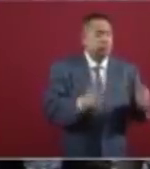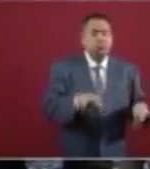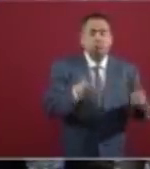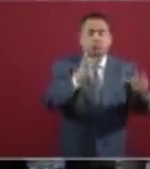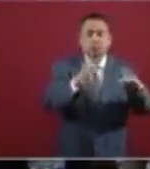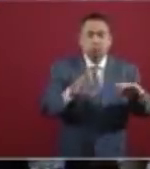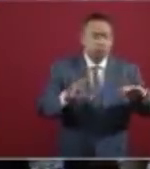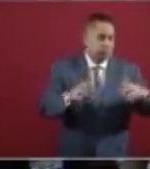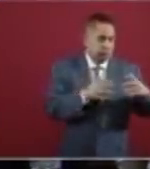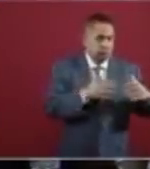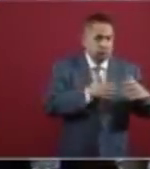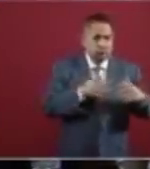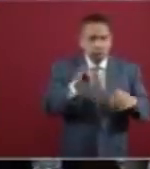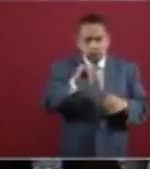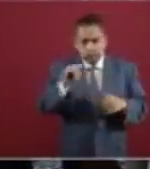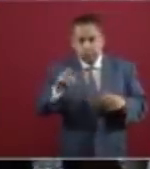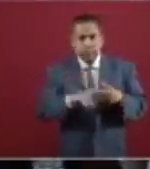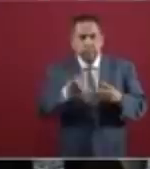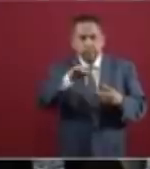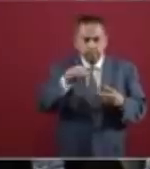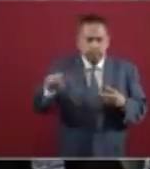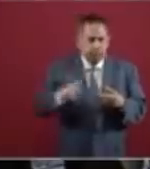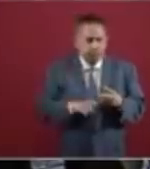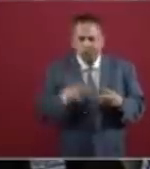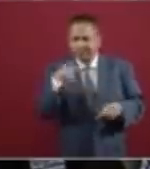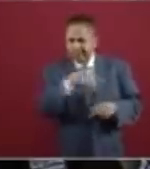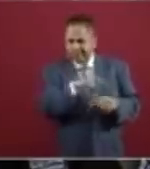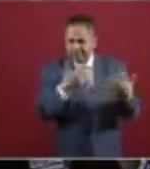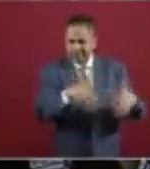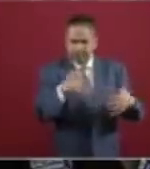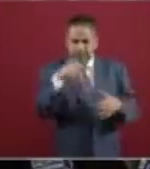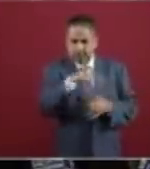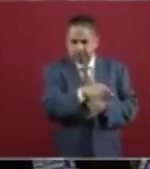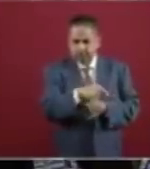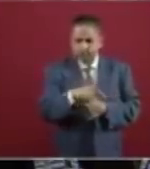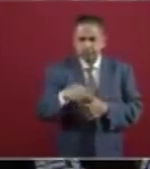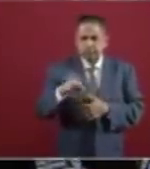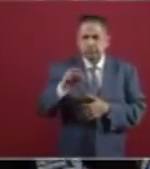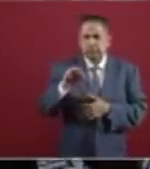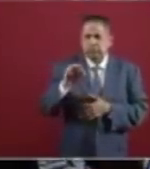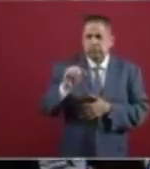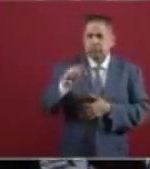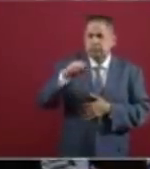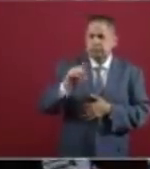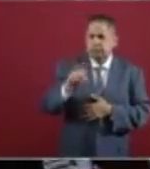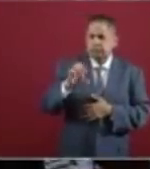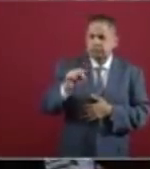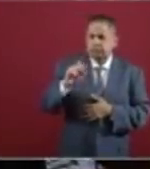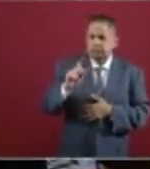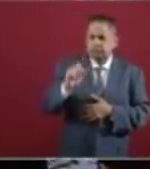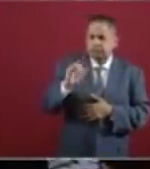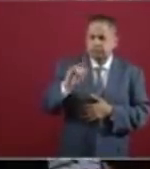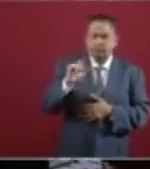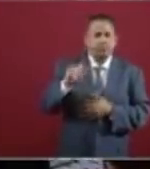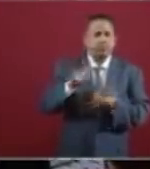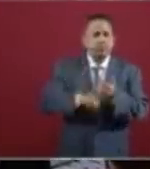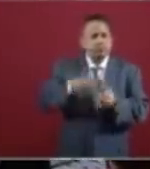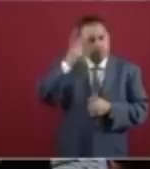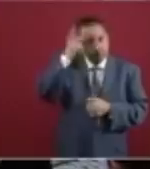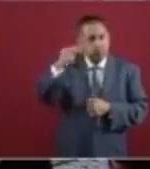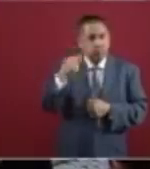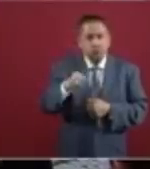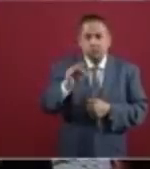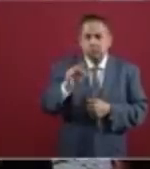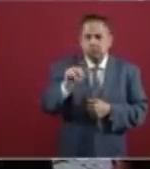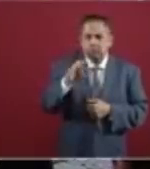los medicamentos en el ISSSTE, en el IMSS. Esa empresa es Fármacos Especializados y su dueño es Francisco